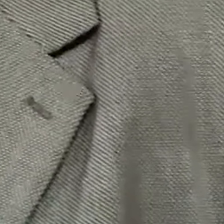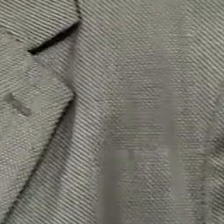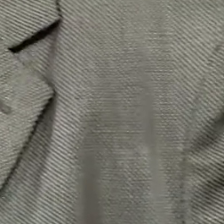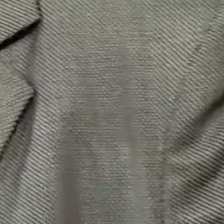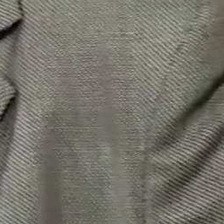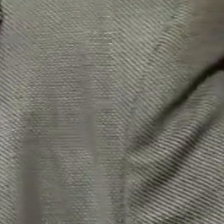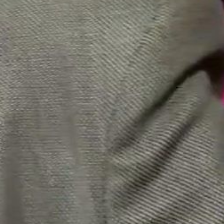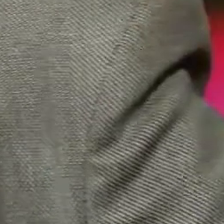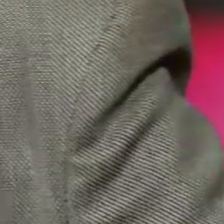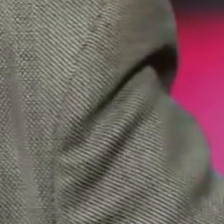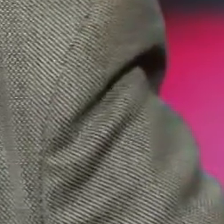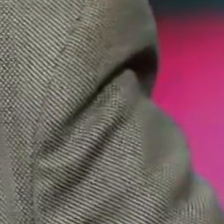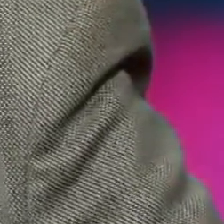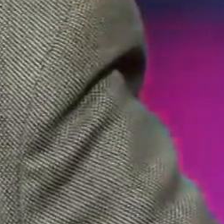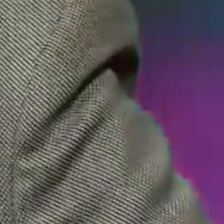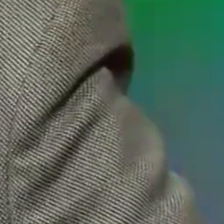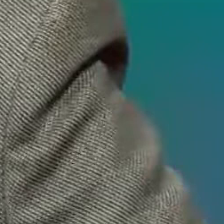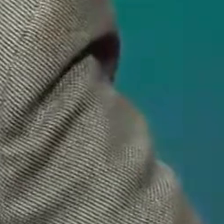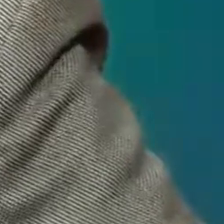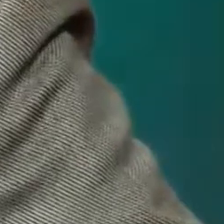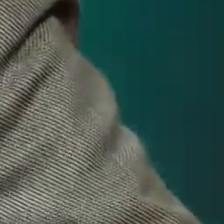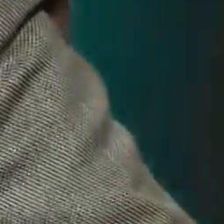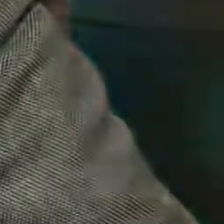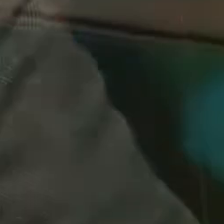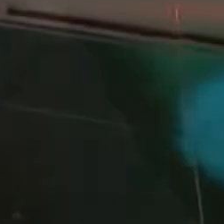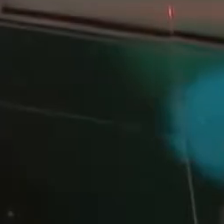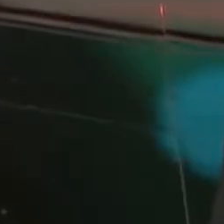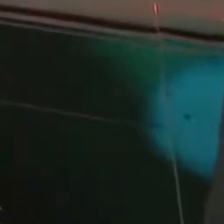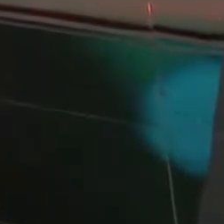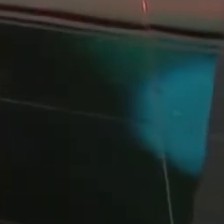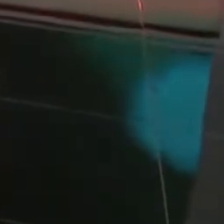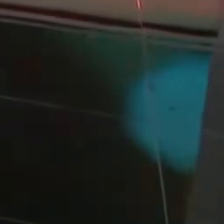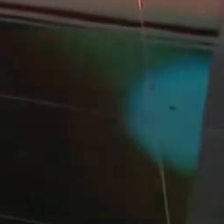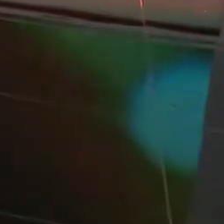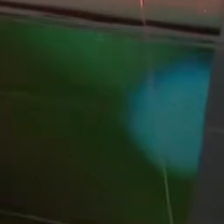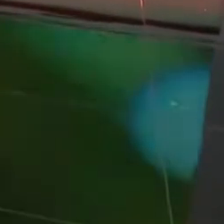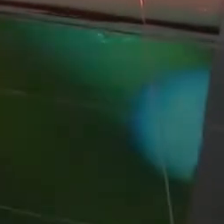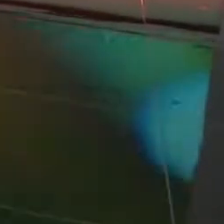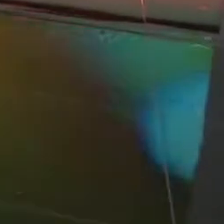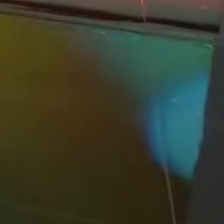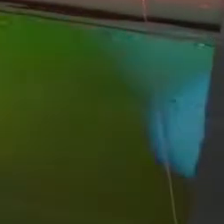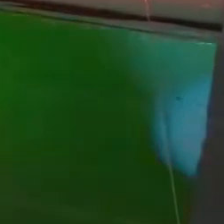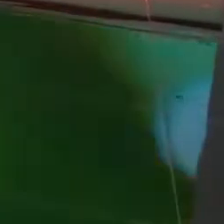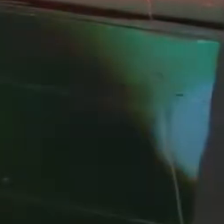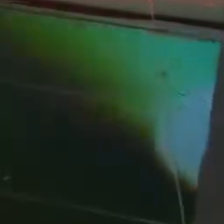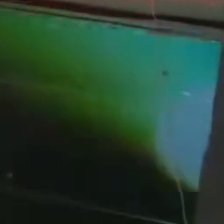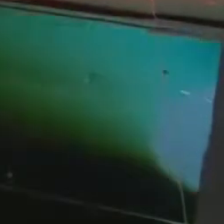Cerrito Lindo, hermosa comercial, Reducto Franco y la Villa Muñoz,